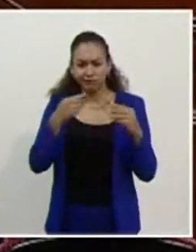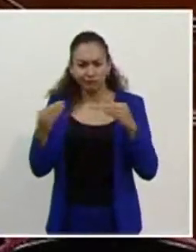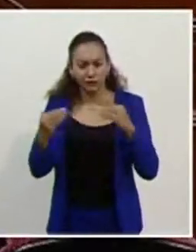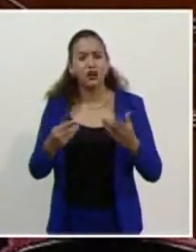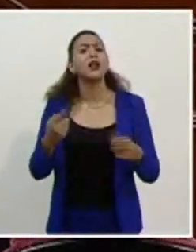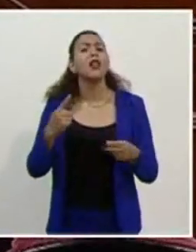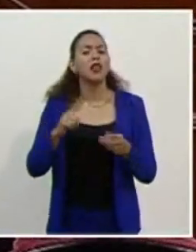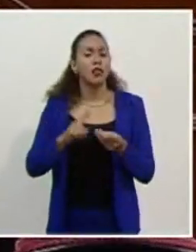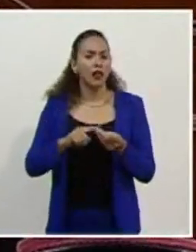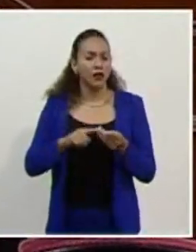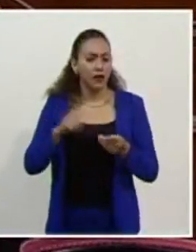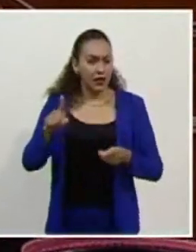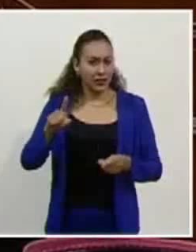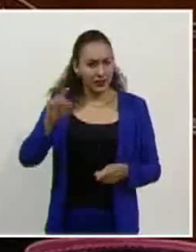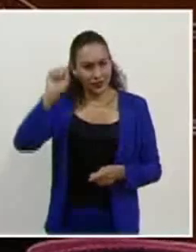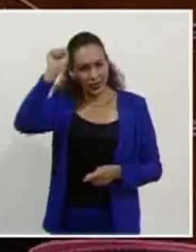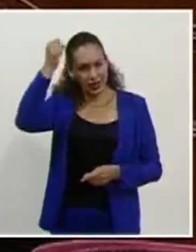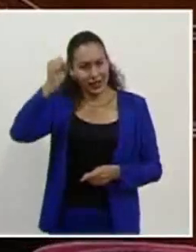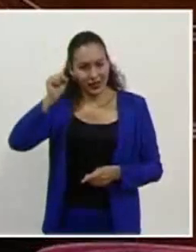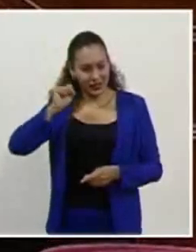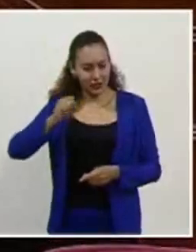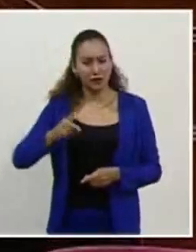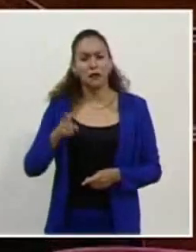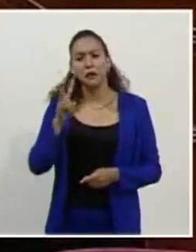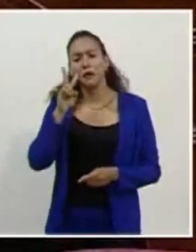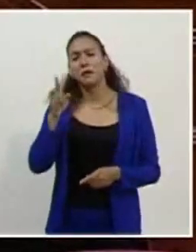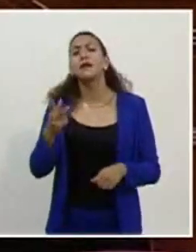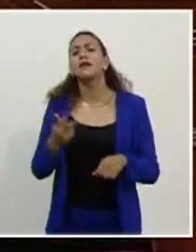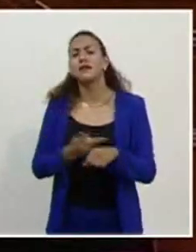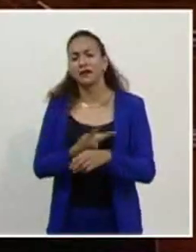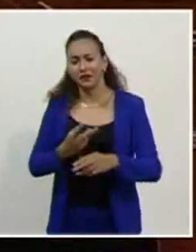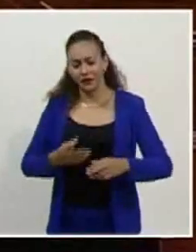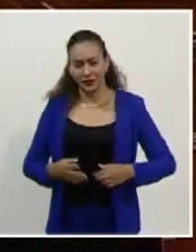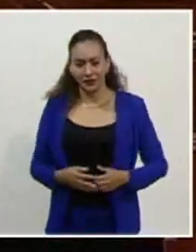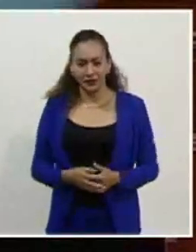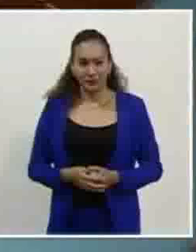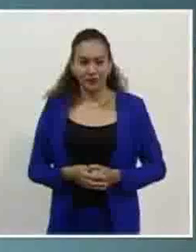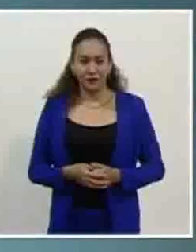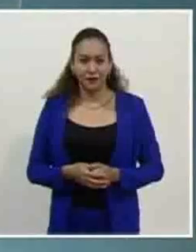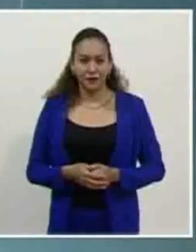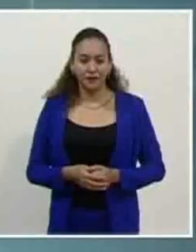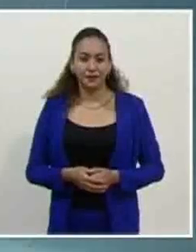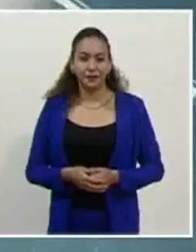de Culiacán, Sinaloa. Escuchemos los argumentos del ministro ponente.